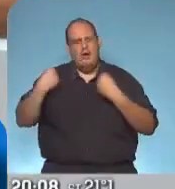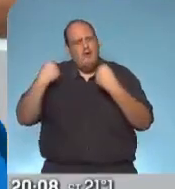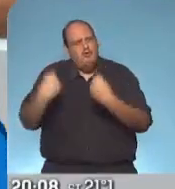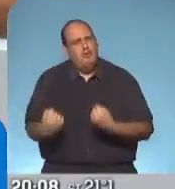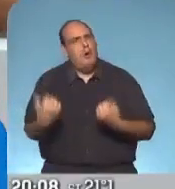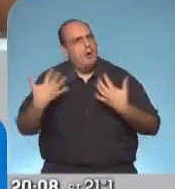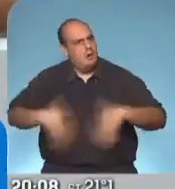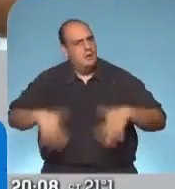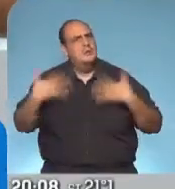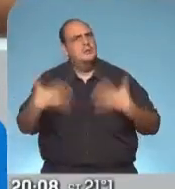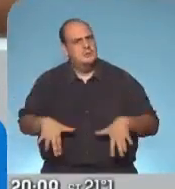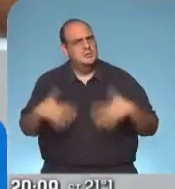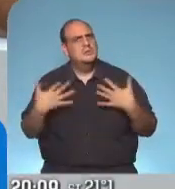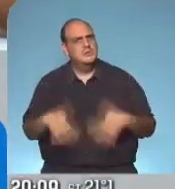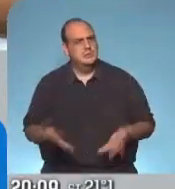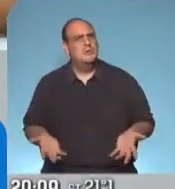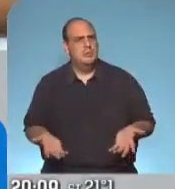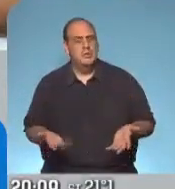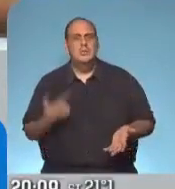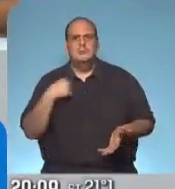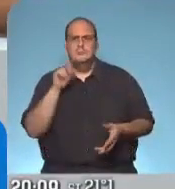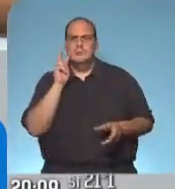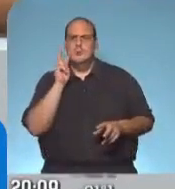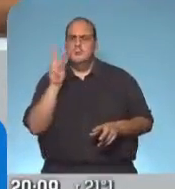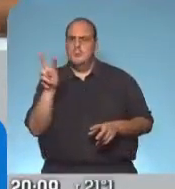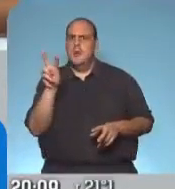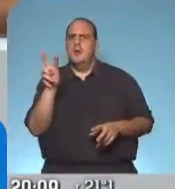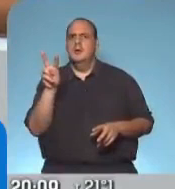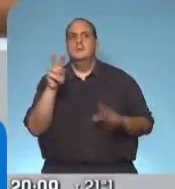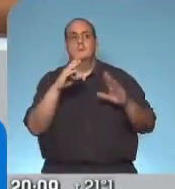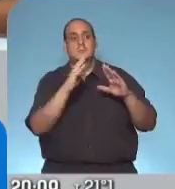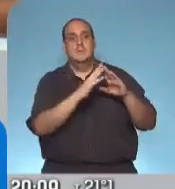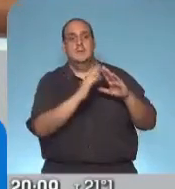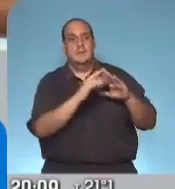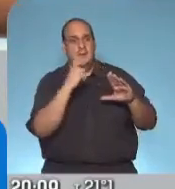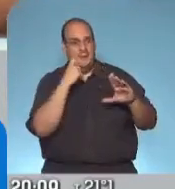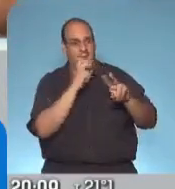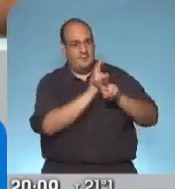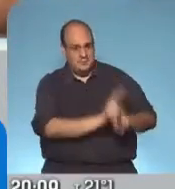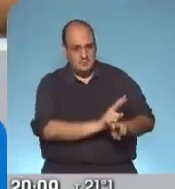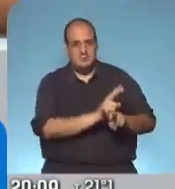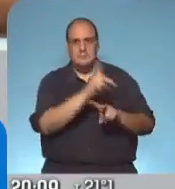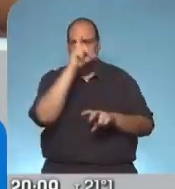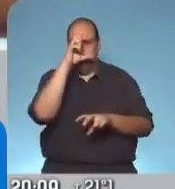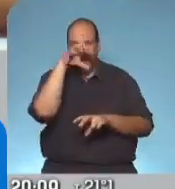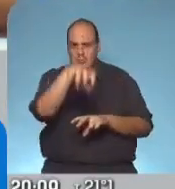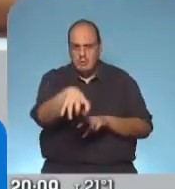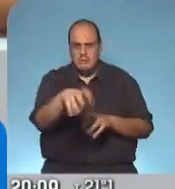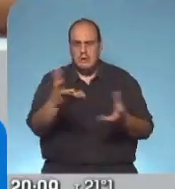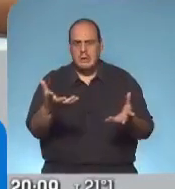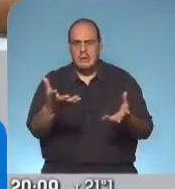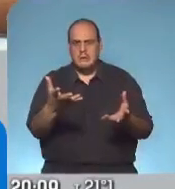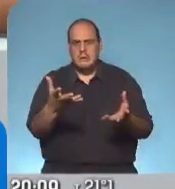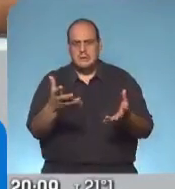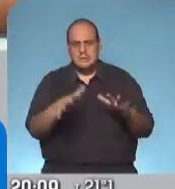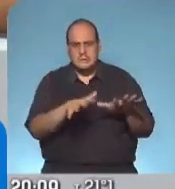llegar a esta altura y la verdad es que uno mira con atención lo que ha pasado en geriátricos, lo que ha pasado en hospitales y lo que puede llegar a